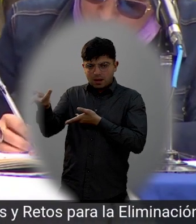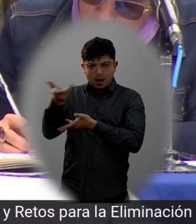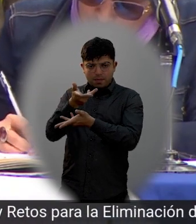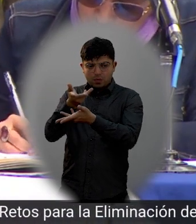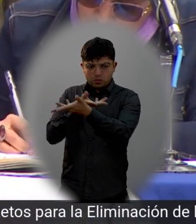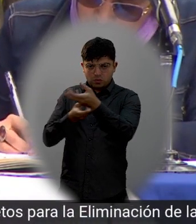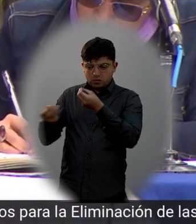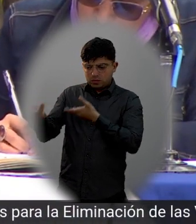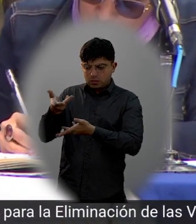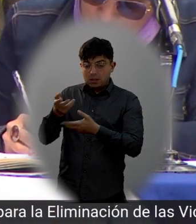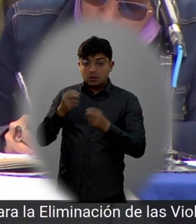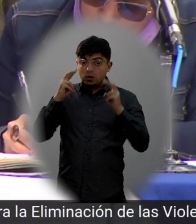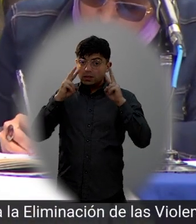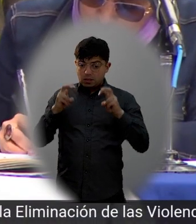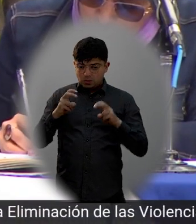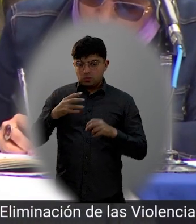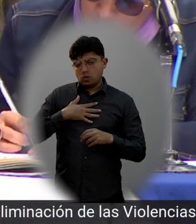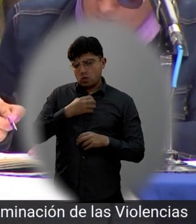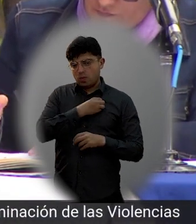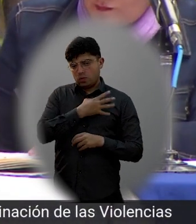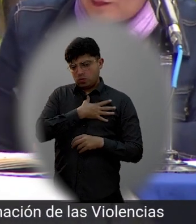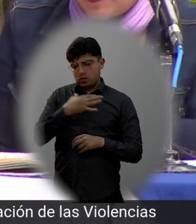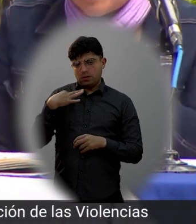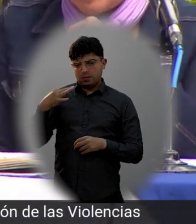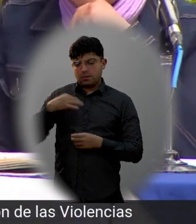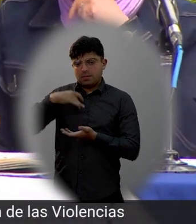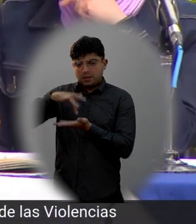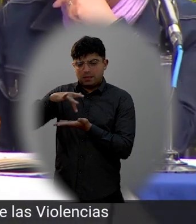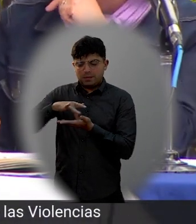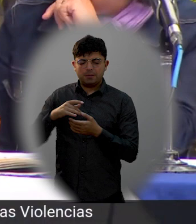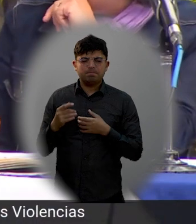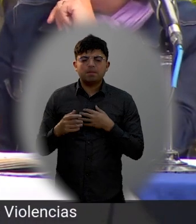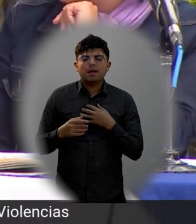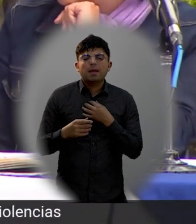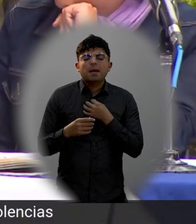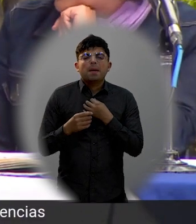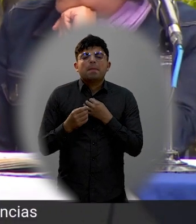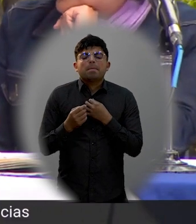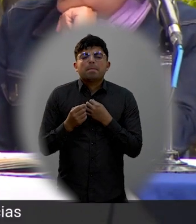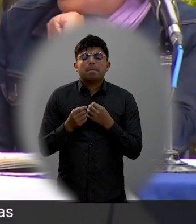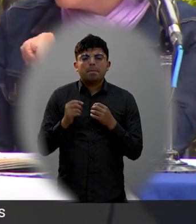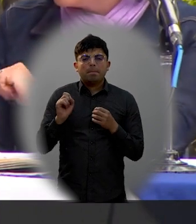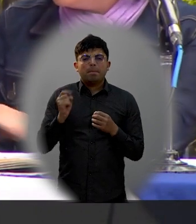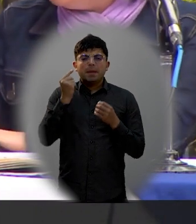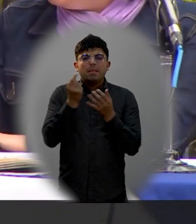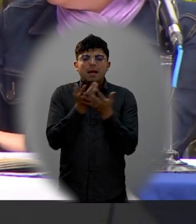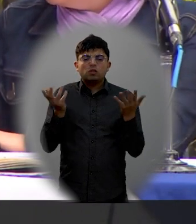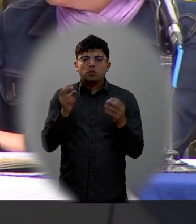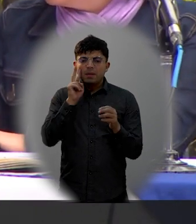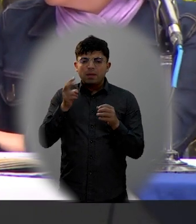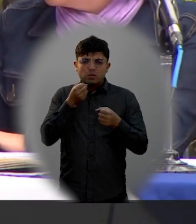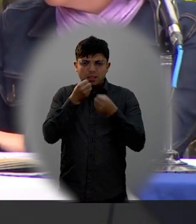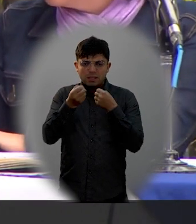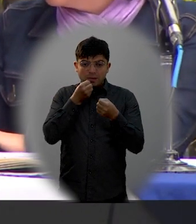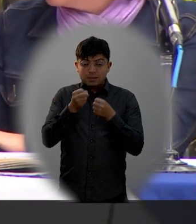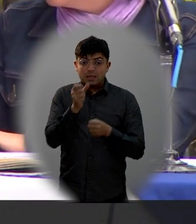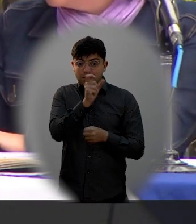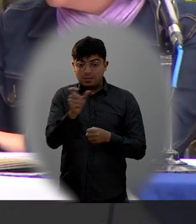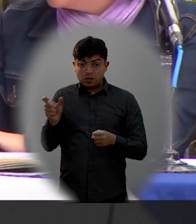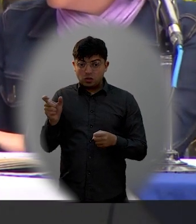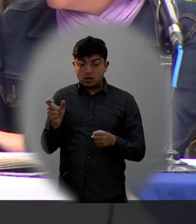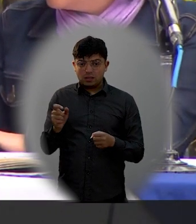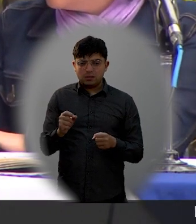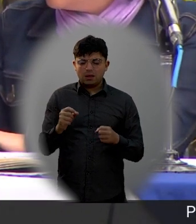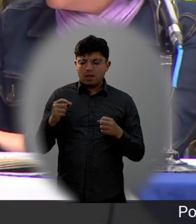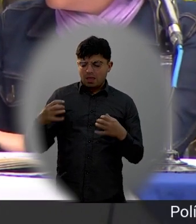En la investigación en la que tuve la oportunidad de participar, una de las primeras cosas que vimos en las entrevistas es las personas victimizadas